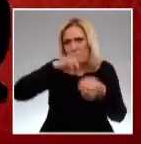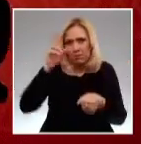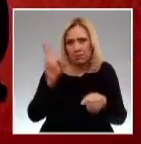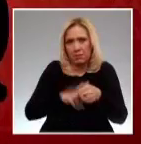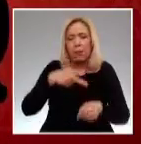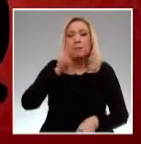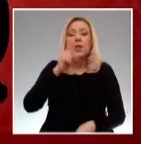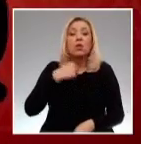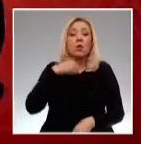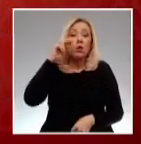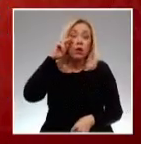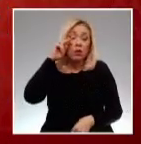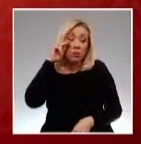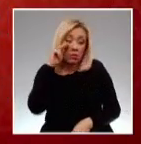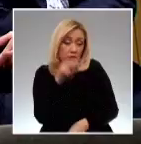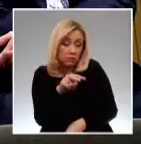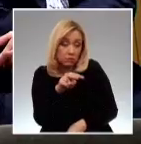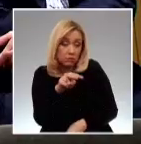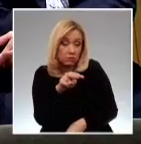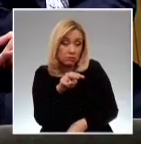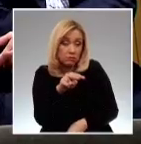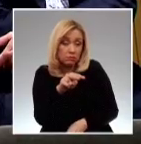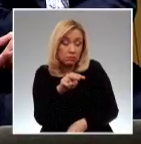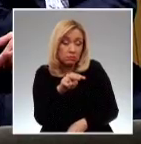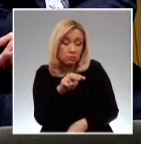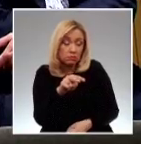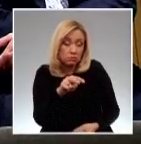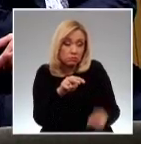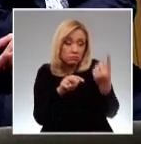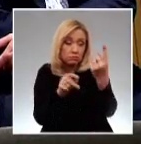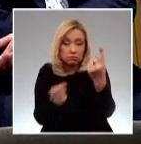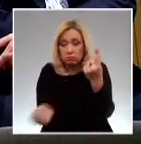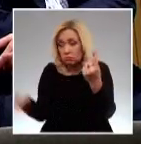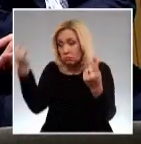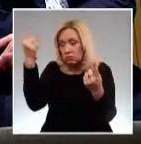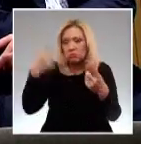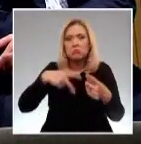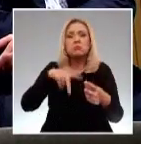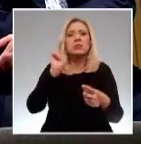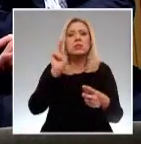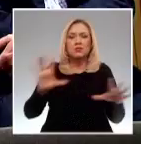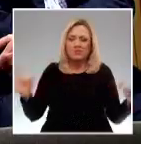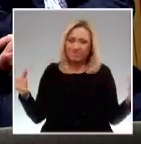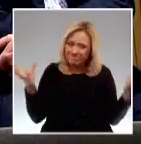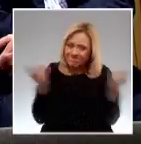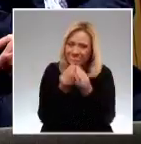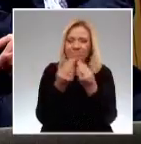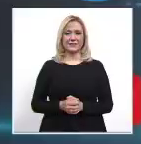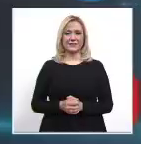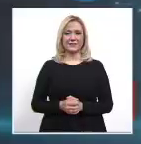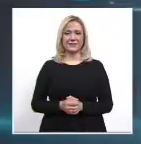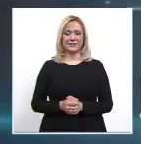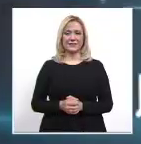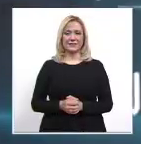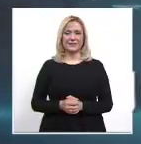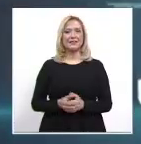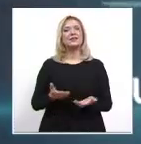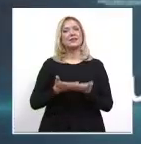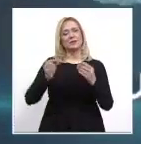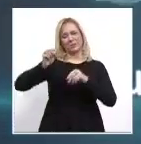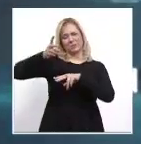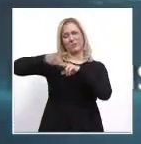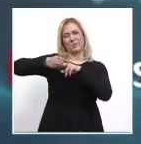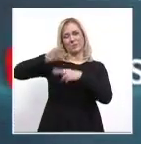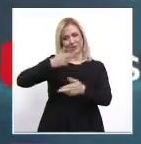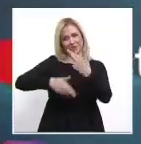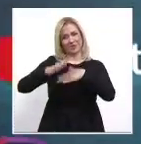que la excepción acá es la regla. Para el canal del Poder Judicial de la Federación, Jesús Daza. Vamos a una